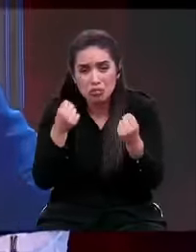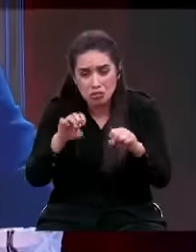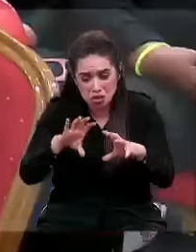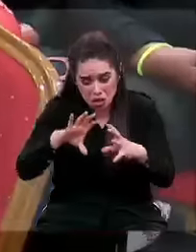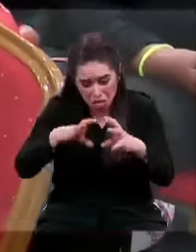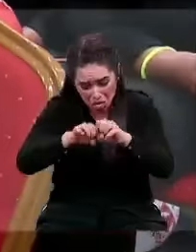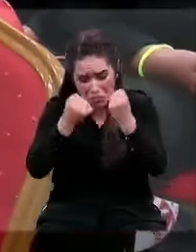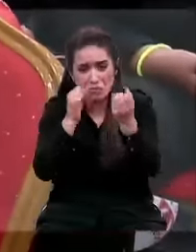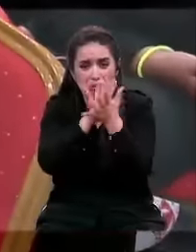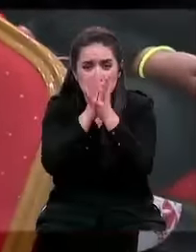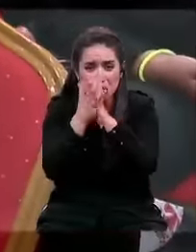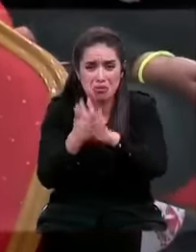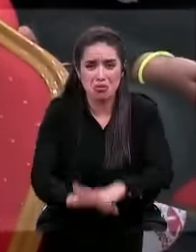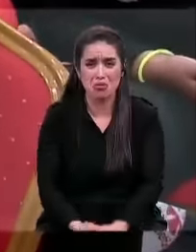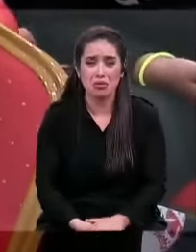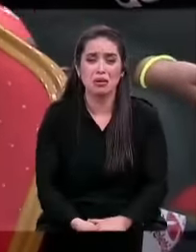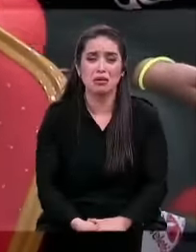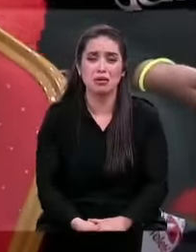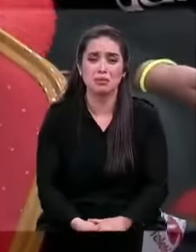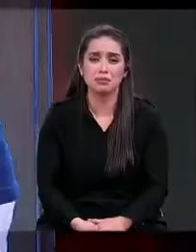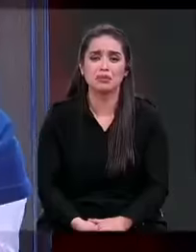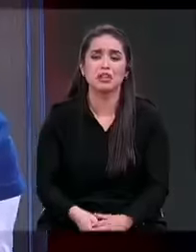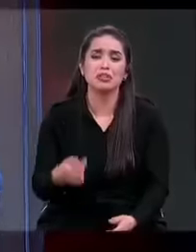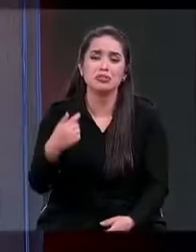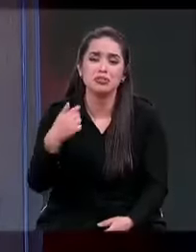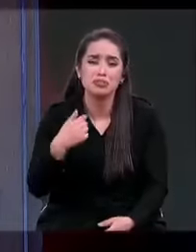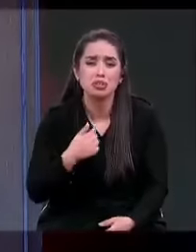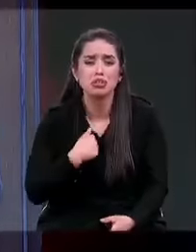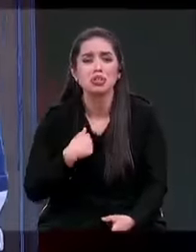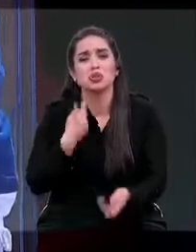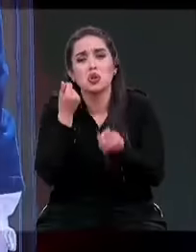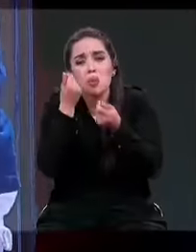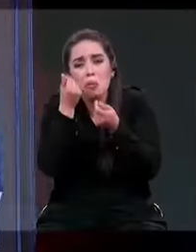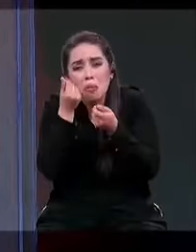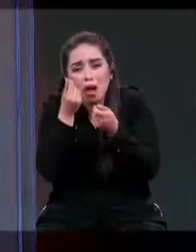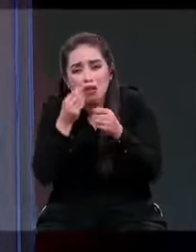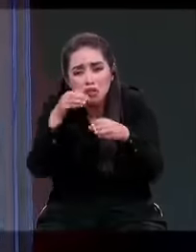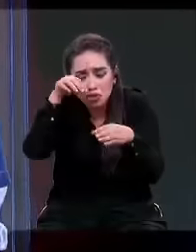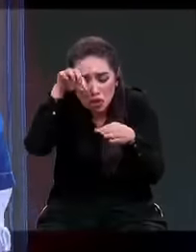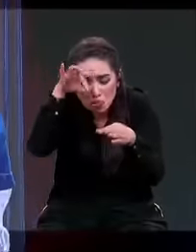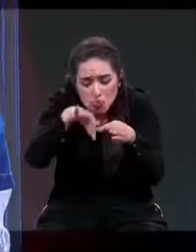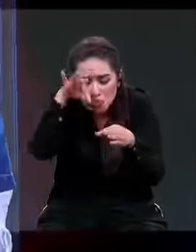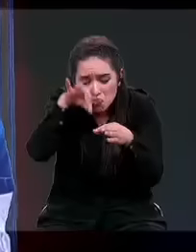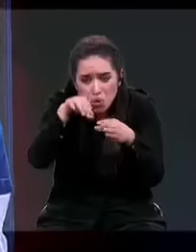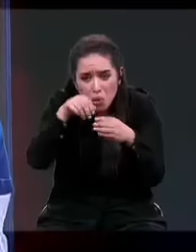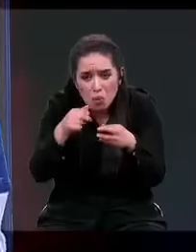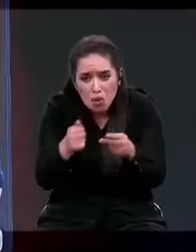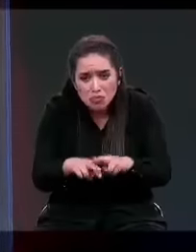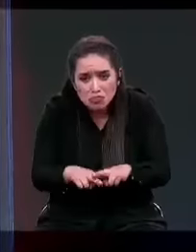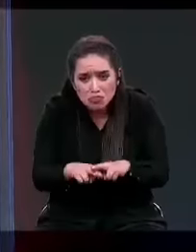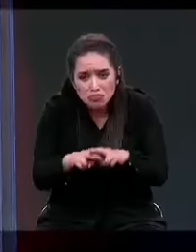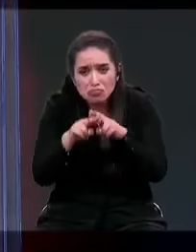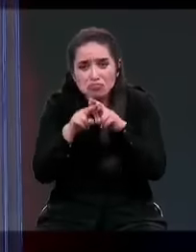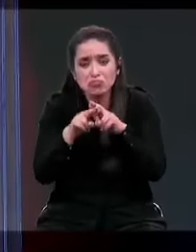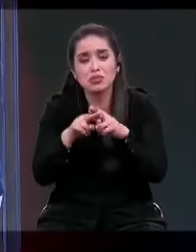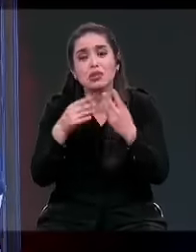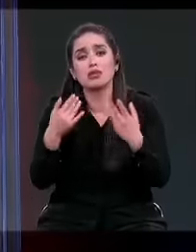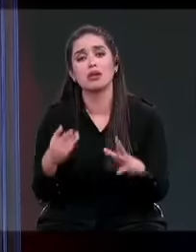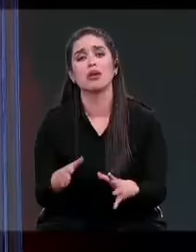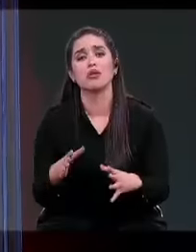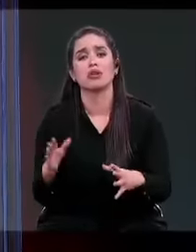quebraron todo. Mi amor. Yo estaba juntando la plata ahí para esta fecha y ahora